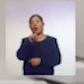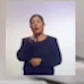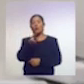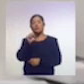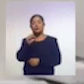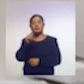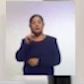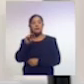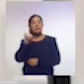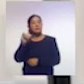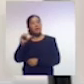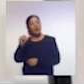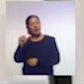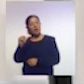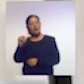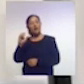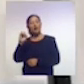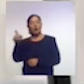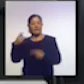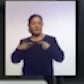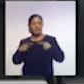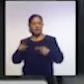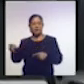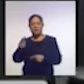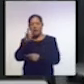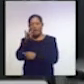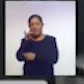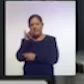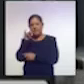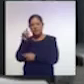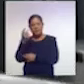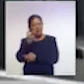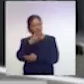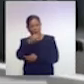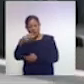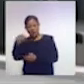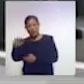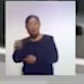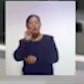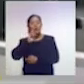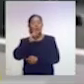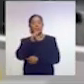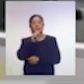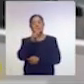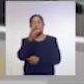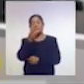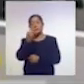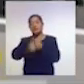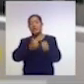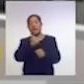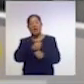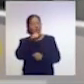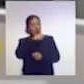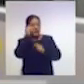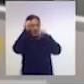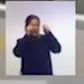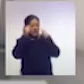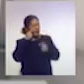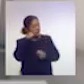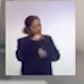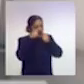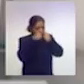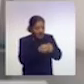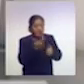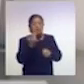virus. Mediante un comunicado, la dependencia federal informó que se trata de una mujer de 23 años, quien atendió al turista en un hospital privado de Playa del Carmen